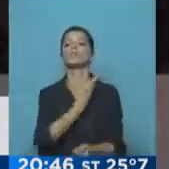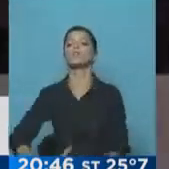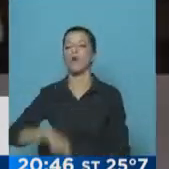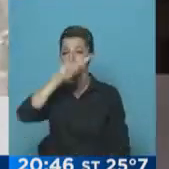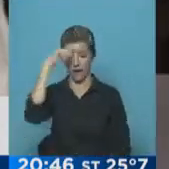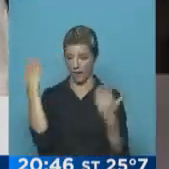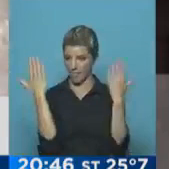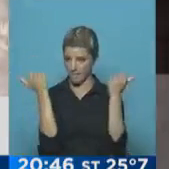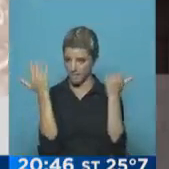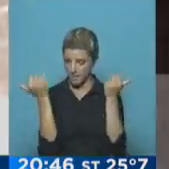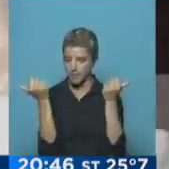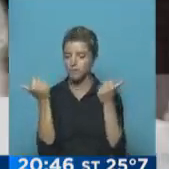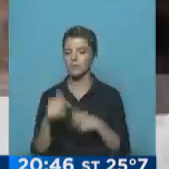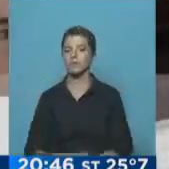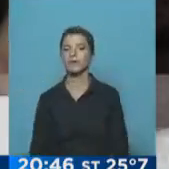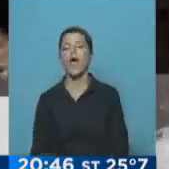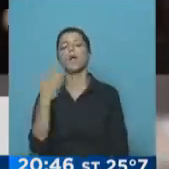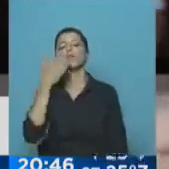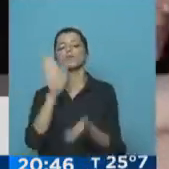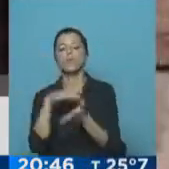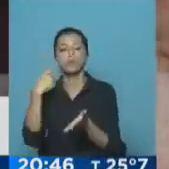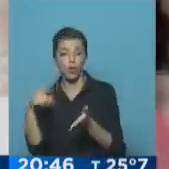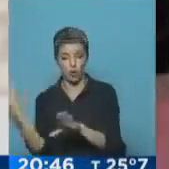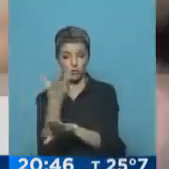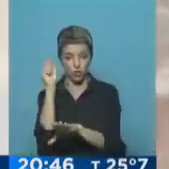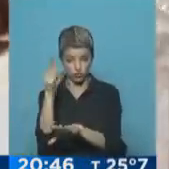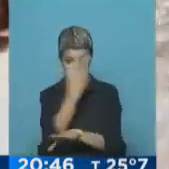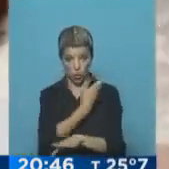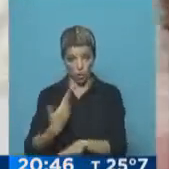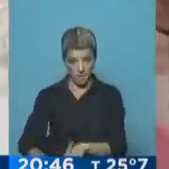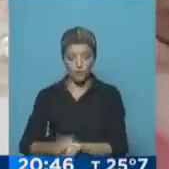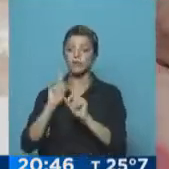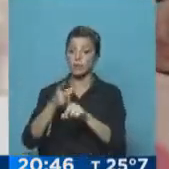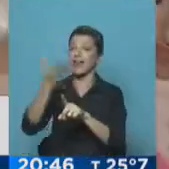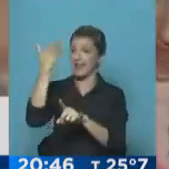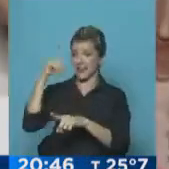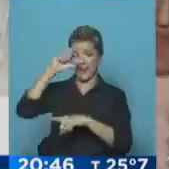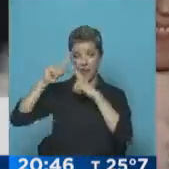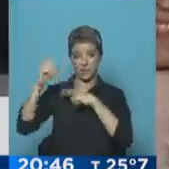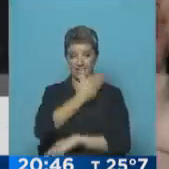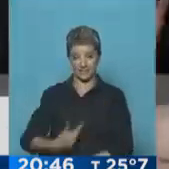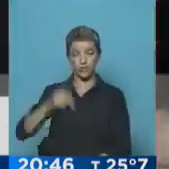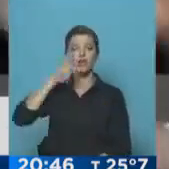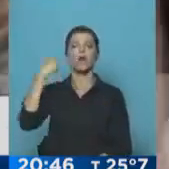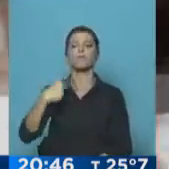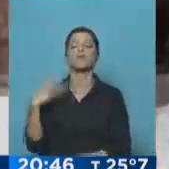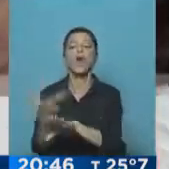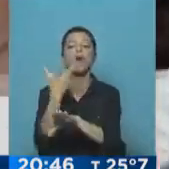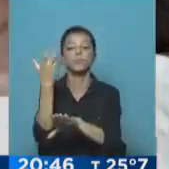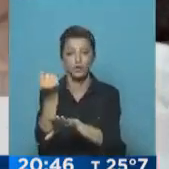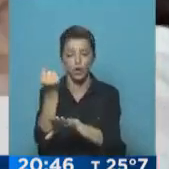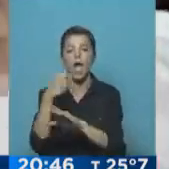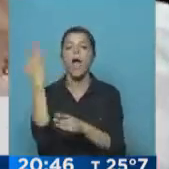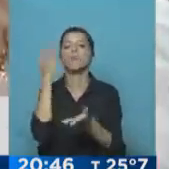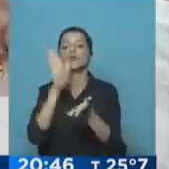con hechos destacados de su gestión y del gobierno de Néstor Kirchner. Puntualmente se refirió a los trabajadores, con